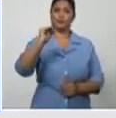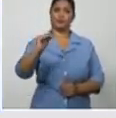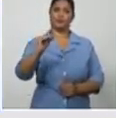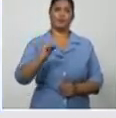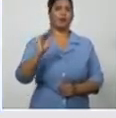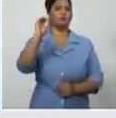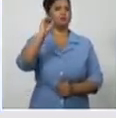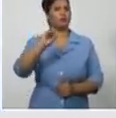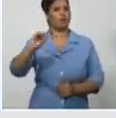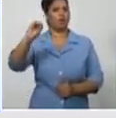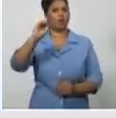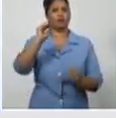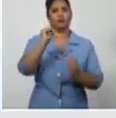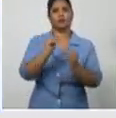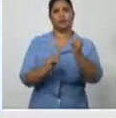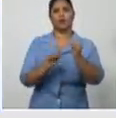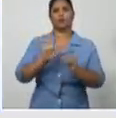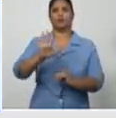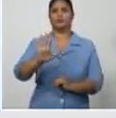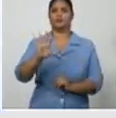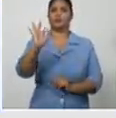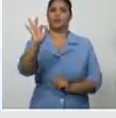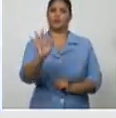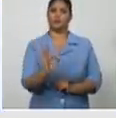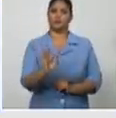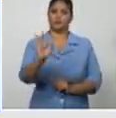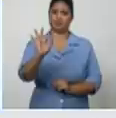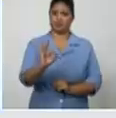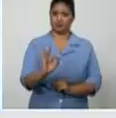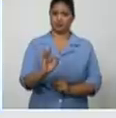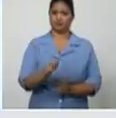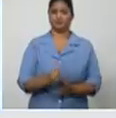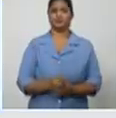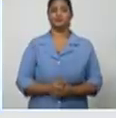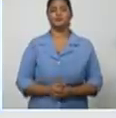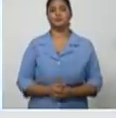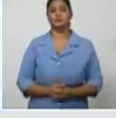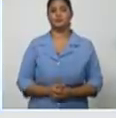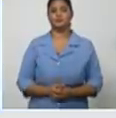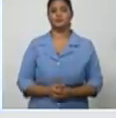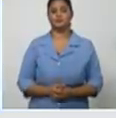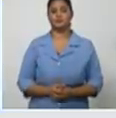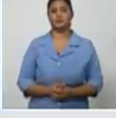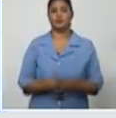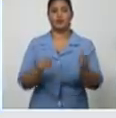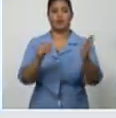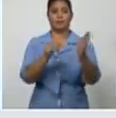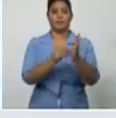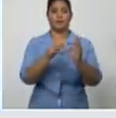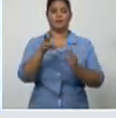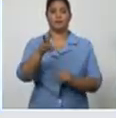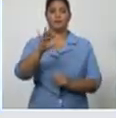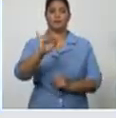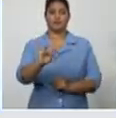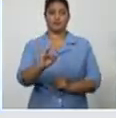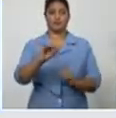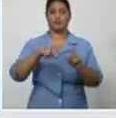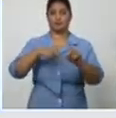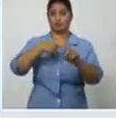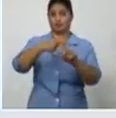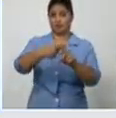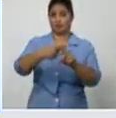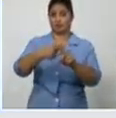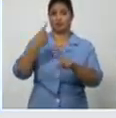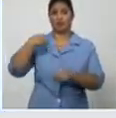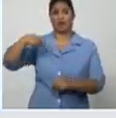de 5%. Ayer, de los 1.037 casos que se diagnosticaron,